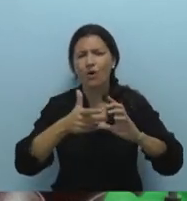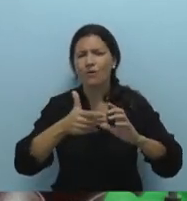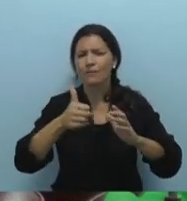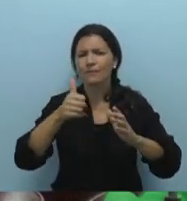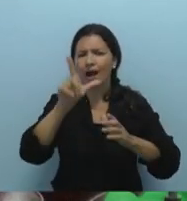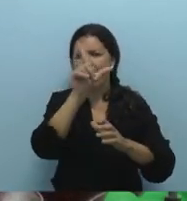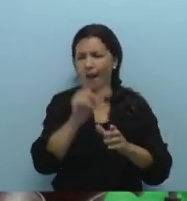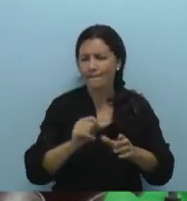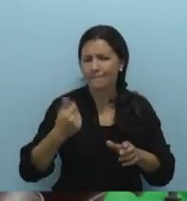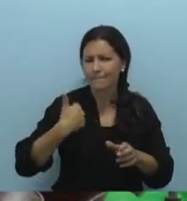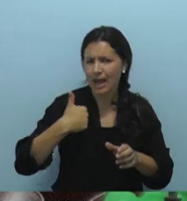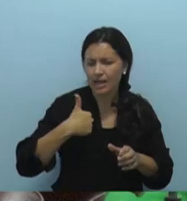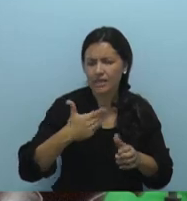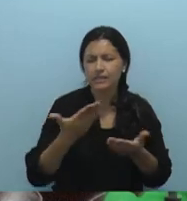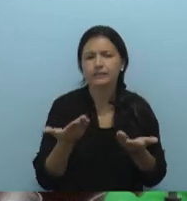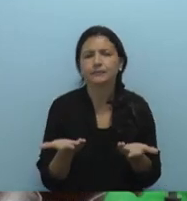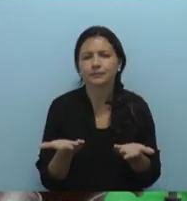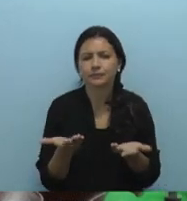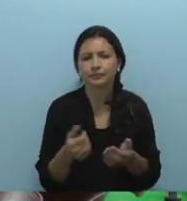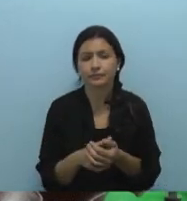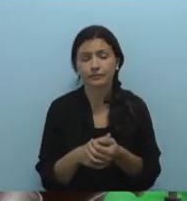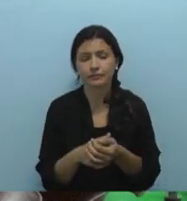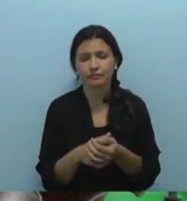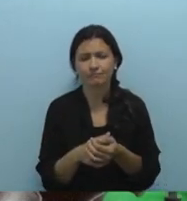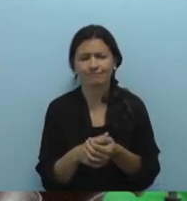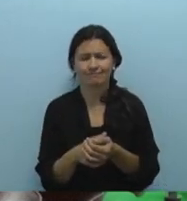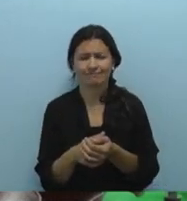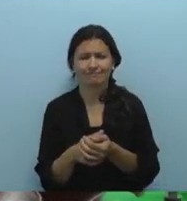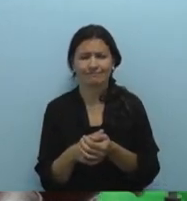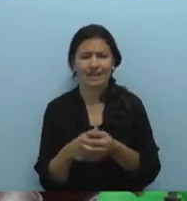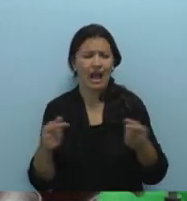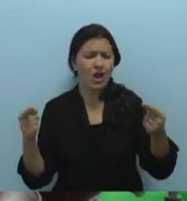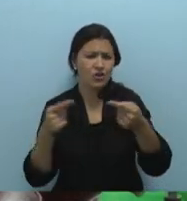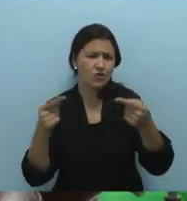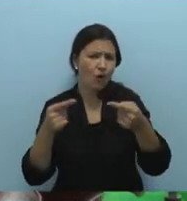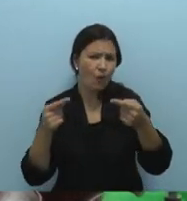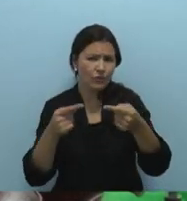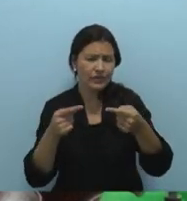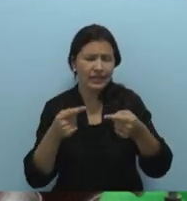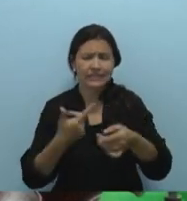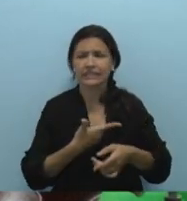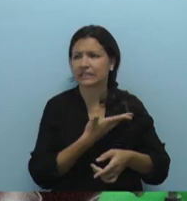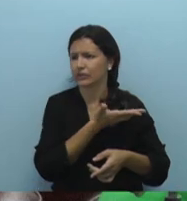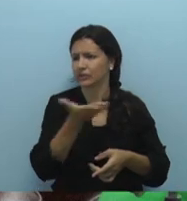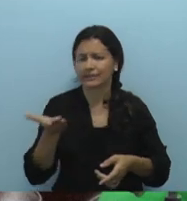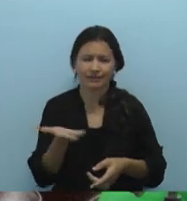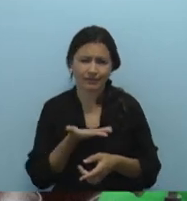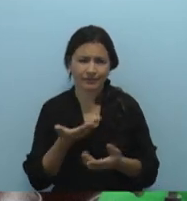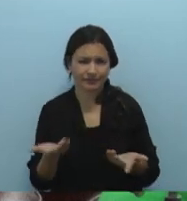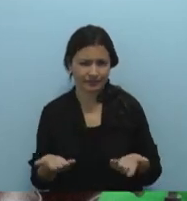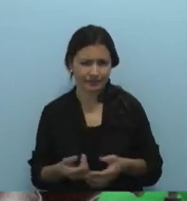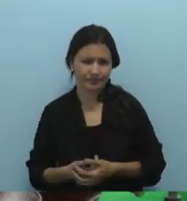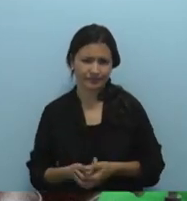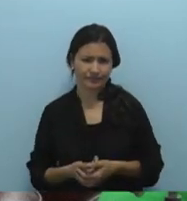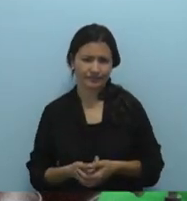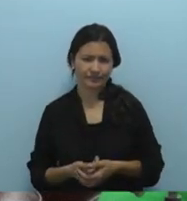personales y políticos está en las antípodas de lo que yo quiero para mí y para mis hijos, y lo